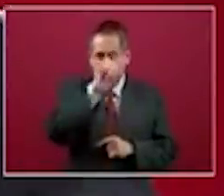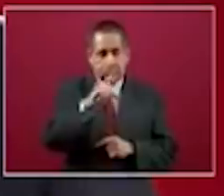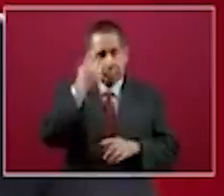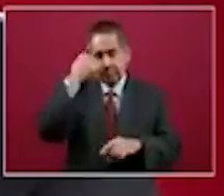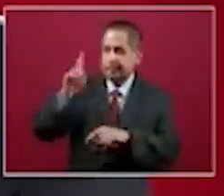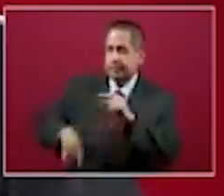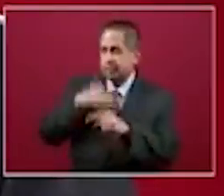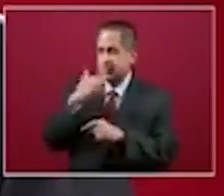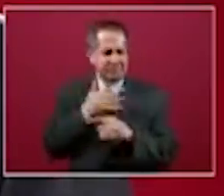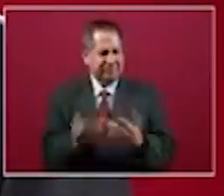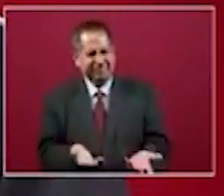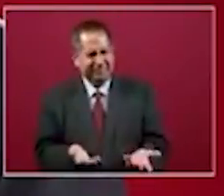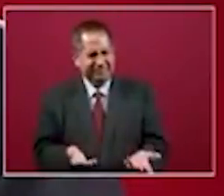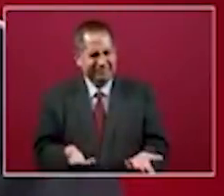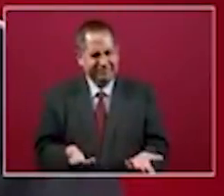Anticorrupción